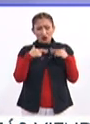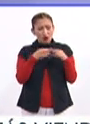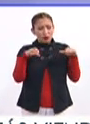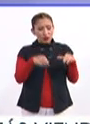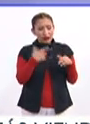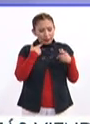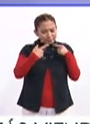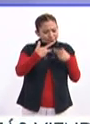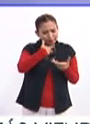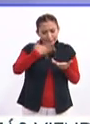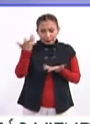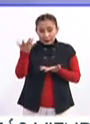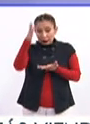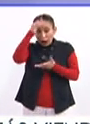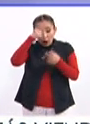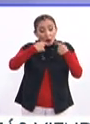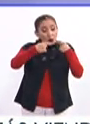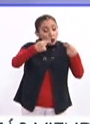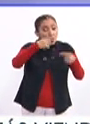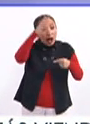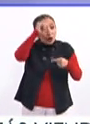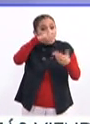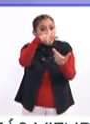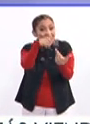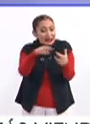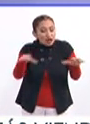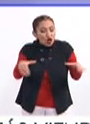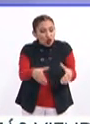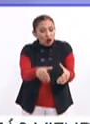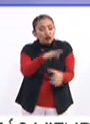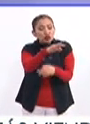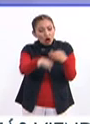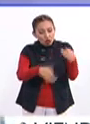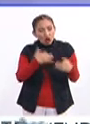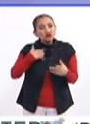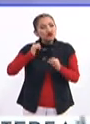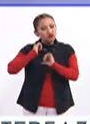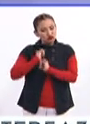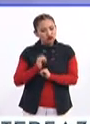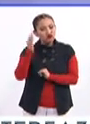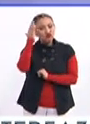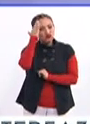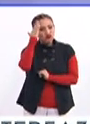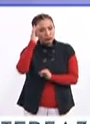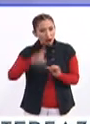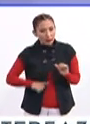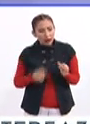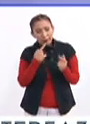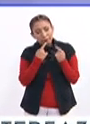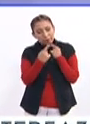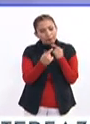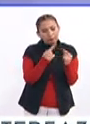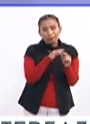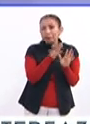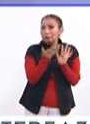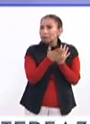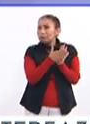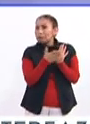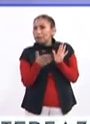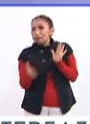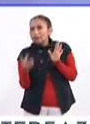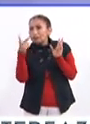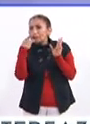se logró generar un consenso, un acuerdo regional en el que todos los jefes de Estado y de Gobierno debatieron alrededor